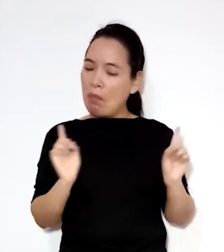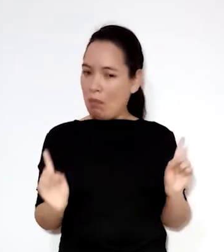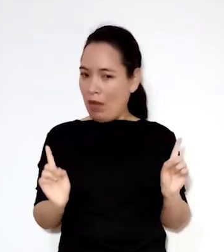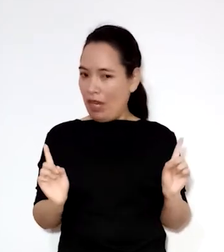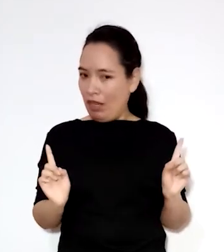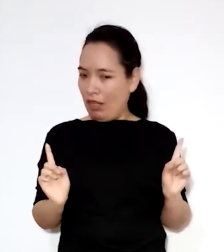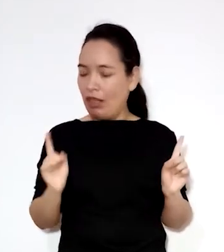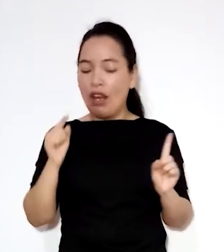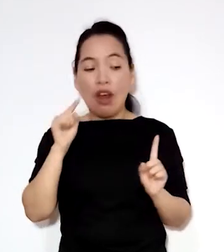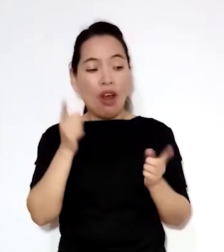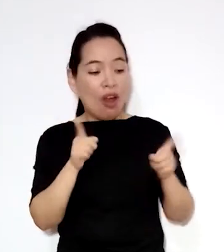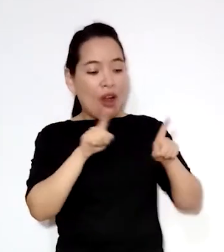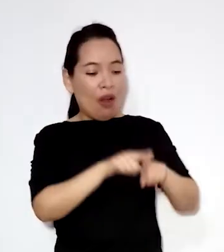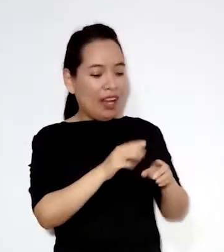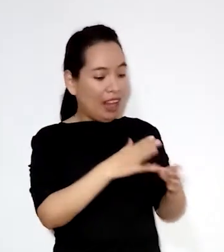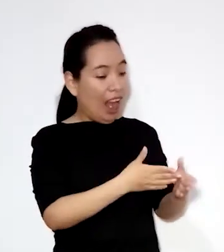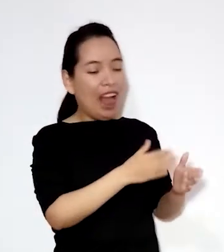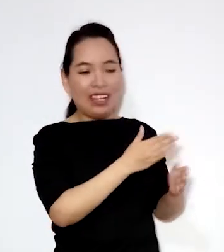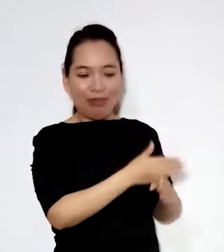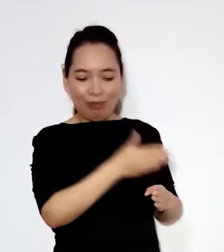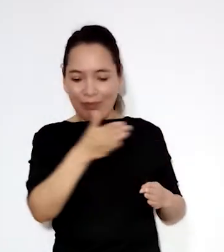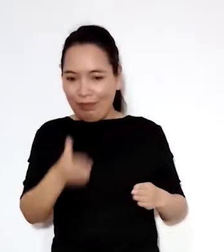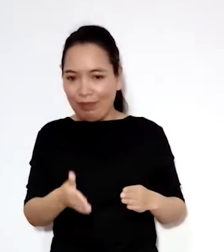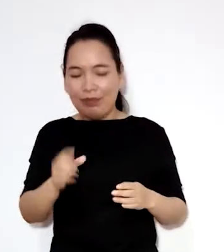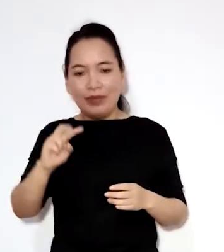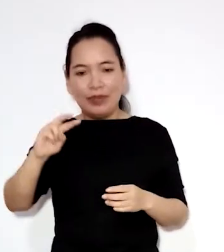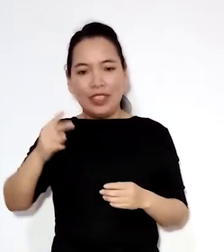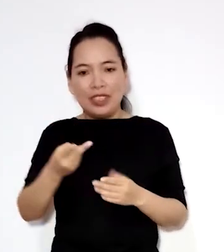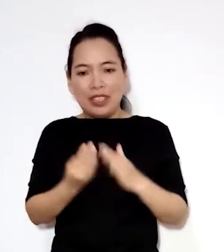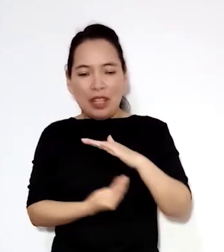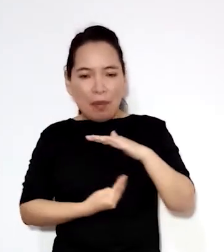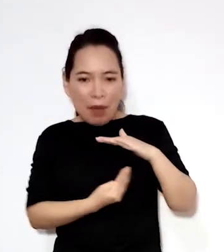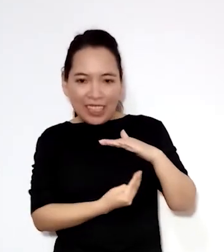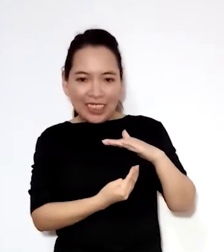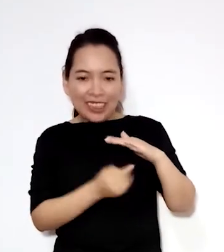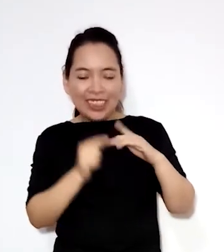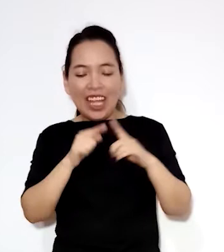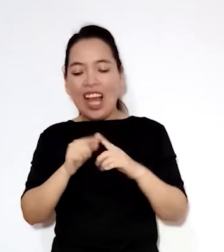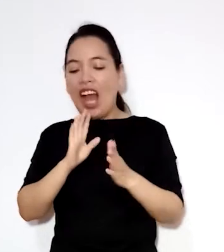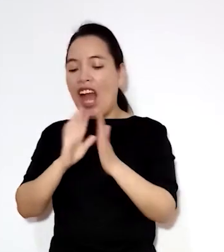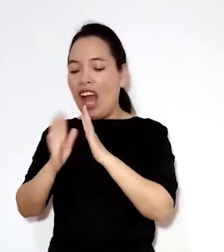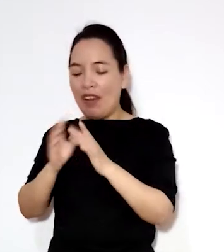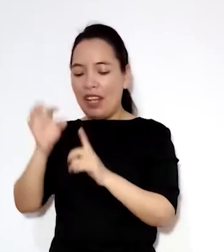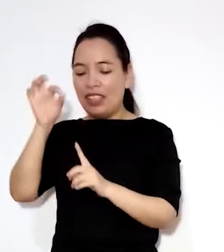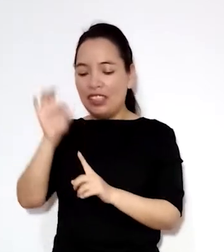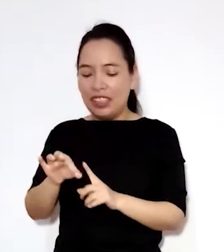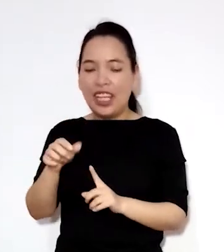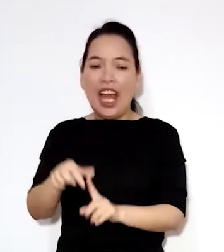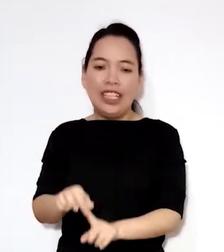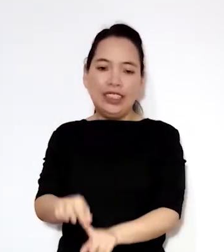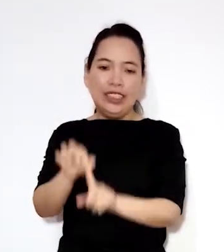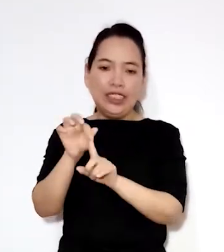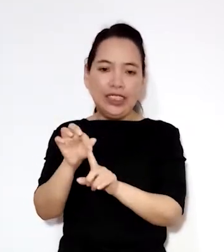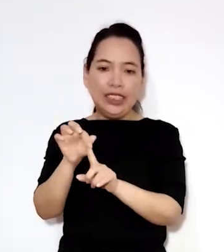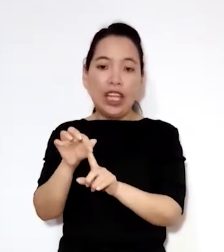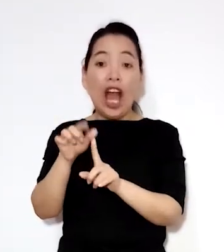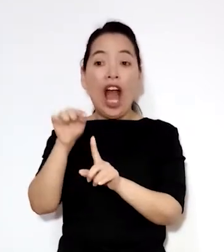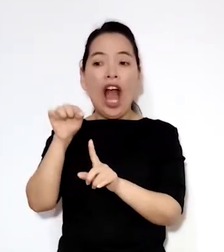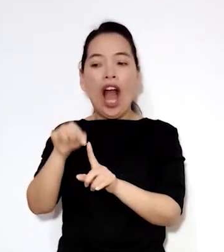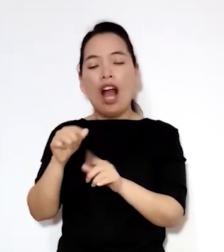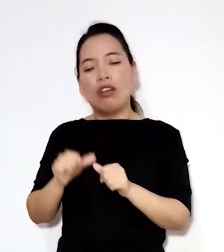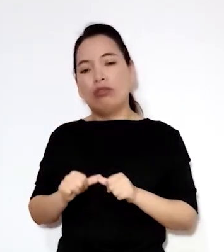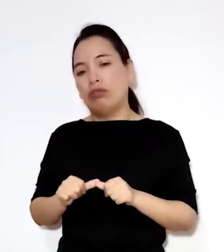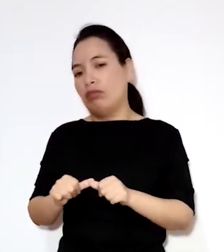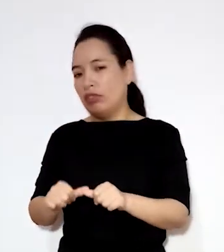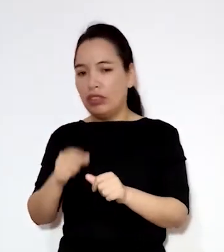como principio, nadie se opone a la idea de la educación inclusiva para las personas con discapacidad.